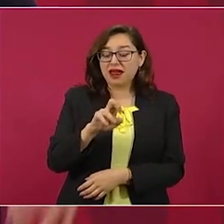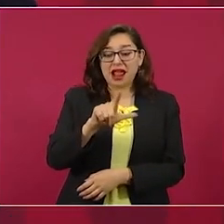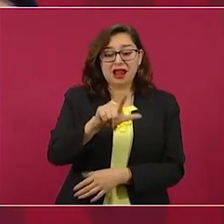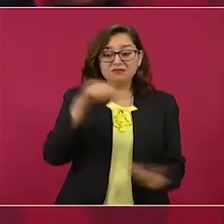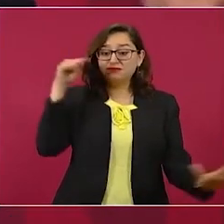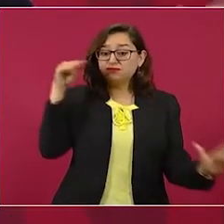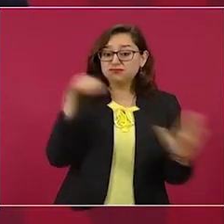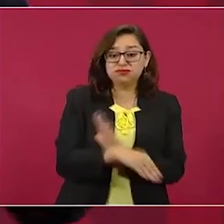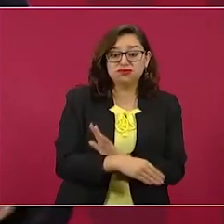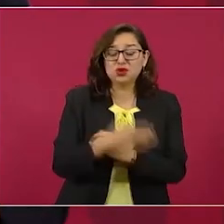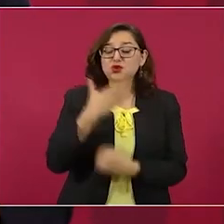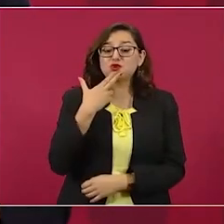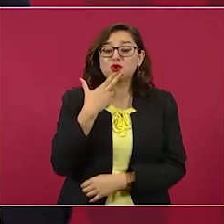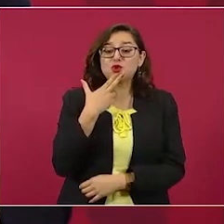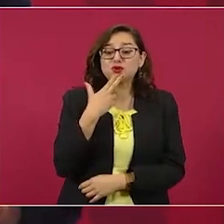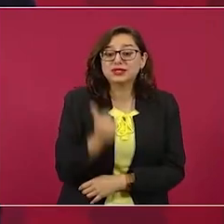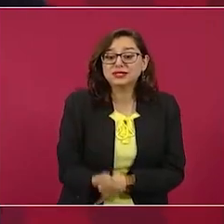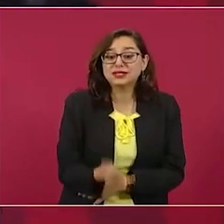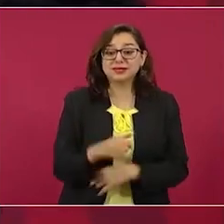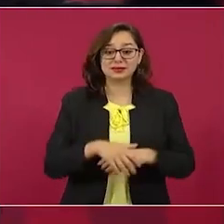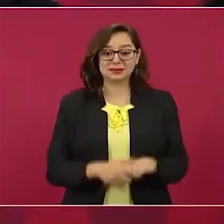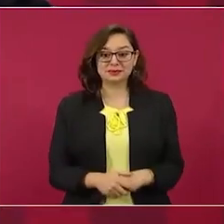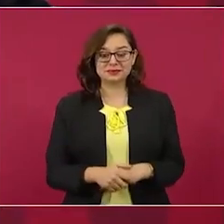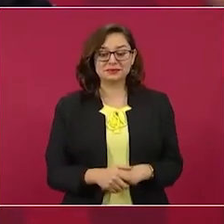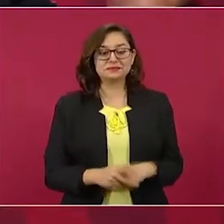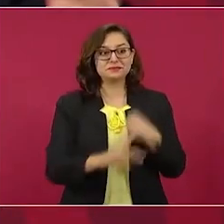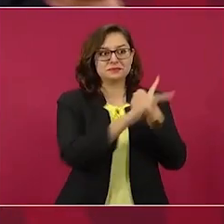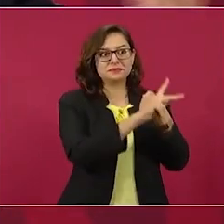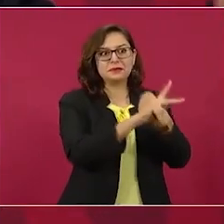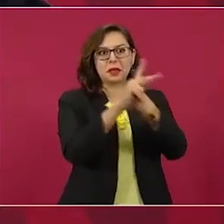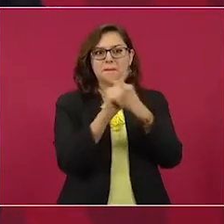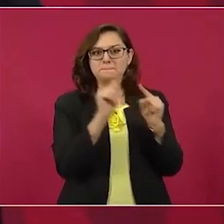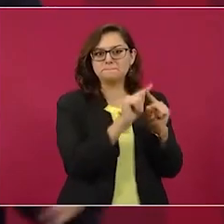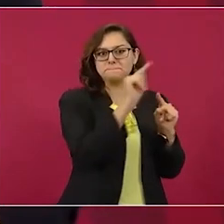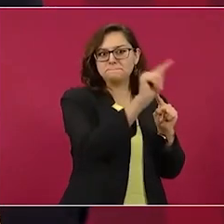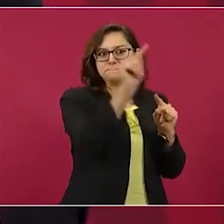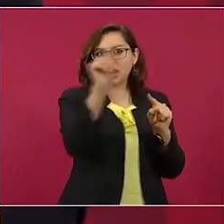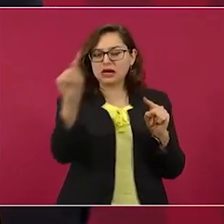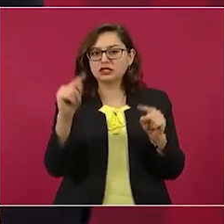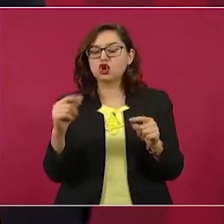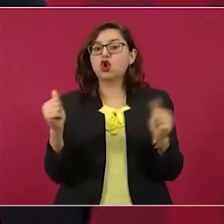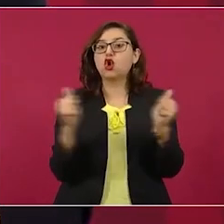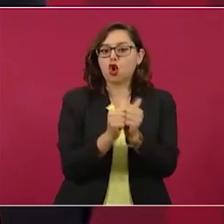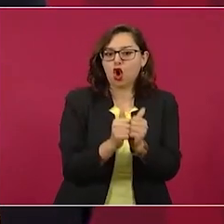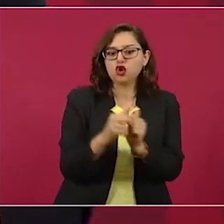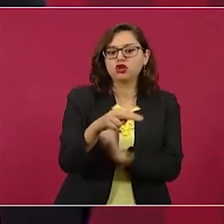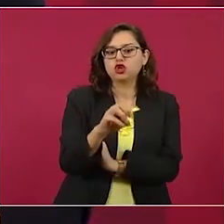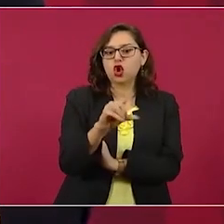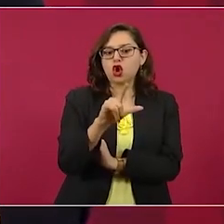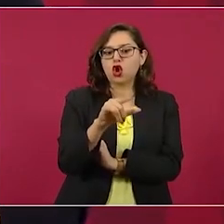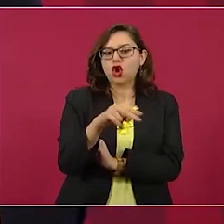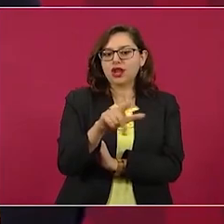No funciona. La mayoría de los países están en crisis.